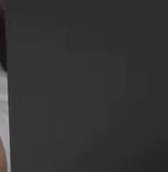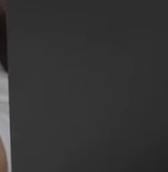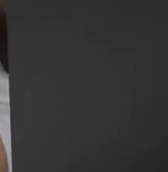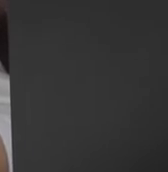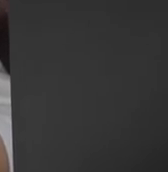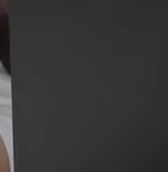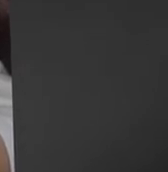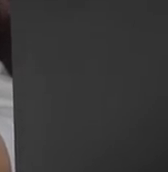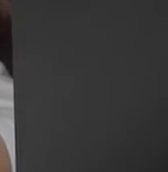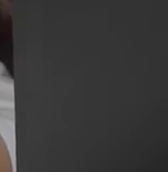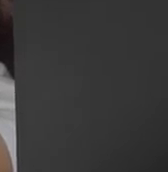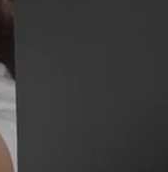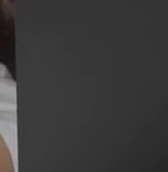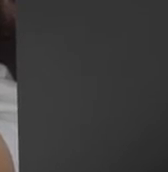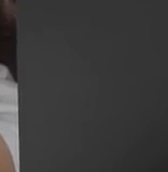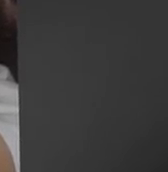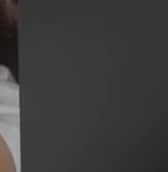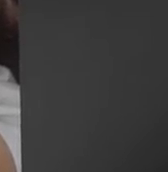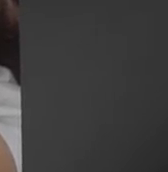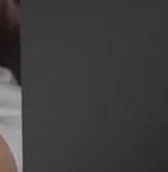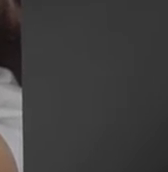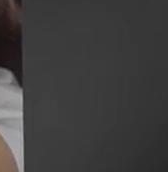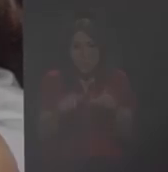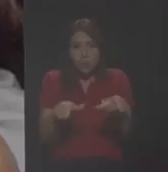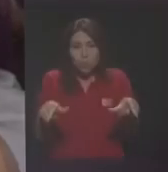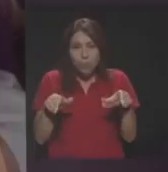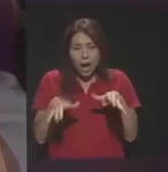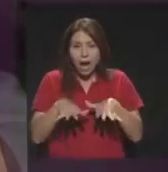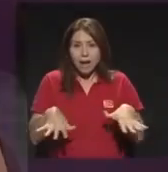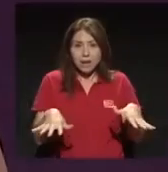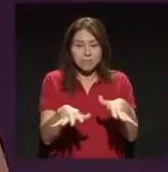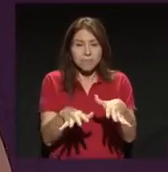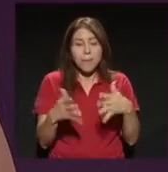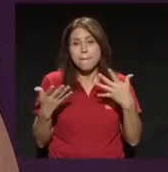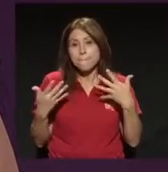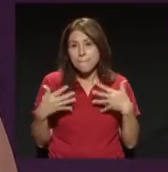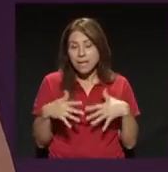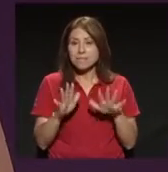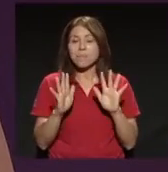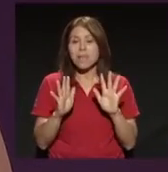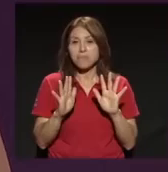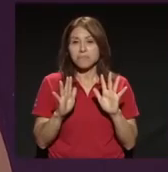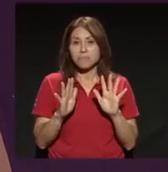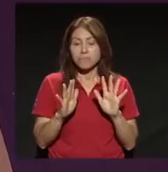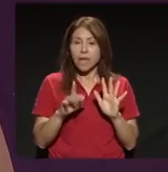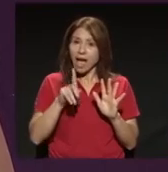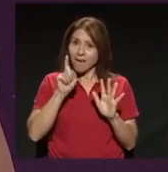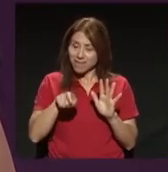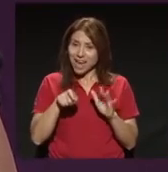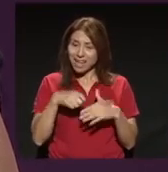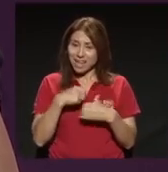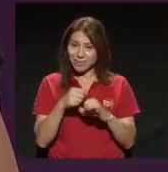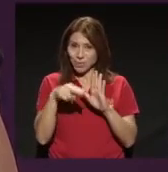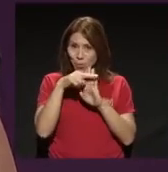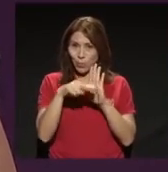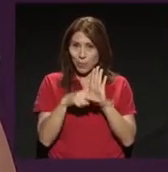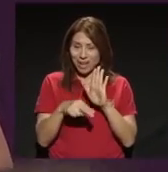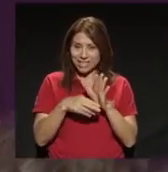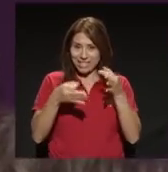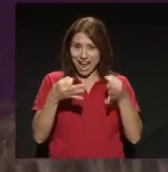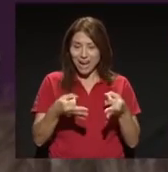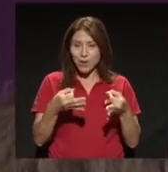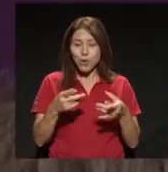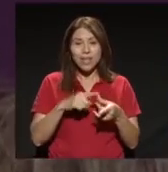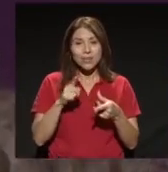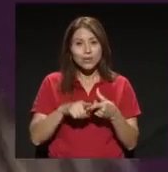verdad sin importar el lugar más bien había que normalizar la verdad entonces es un poco